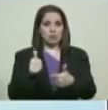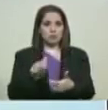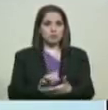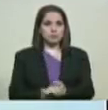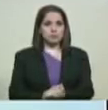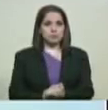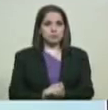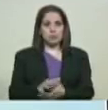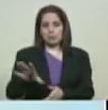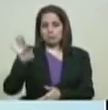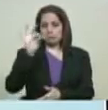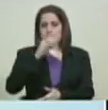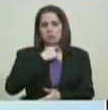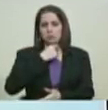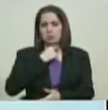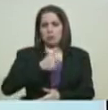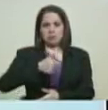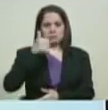la redundancia.